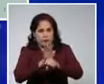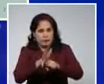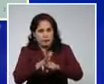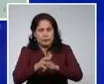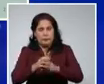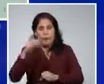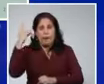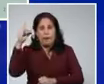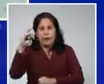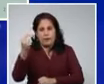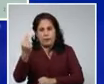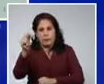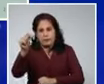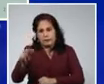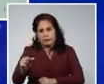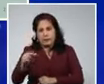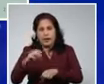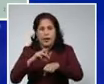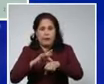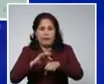Palma un caso autóctono.